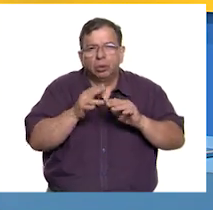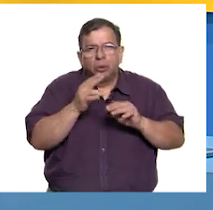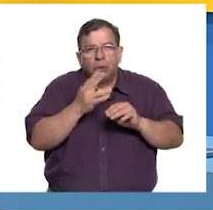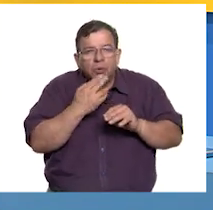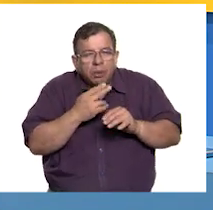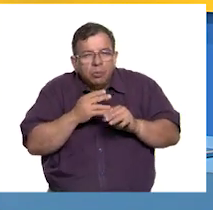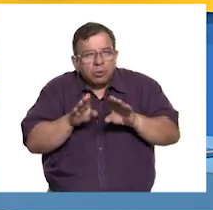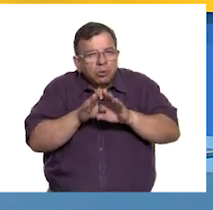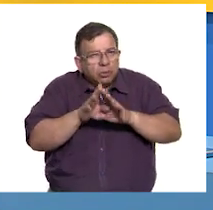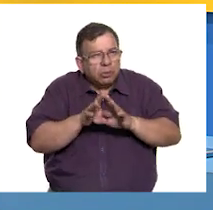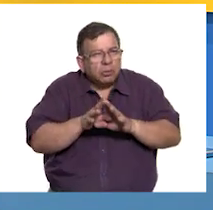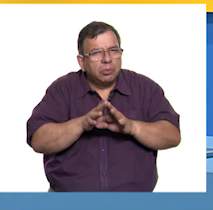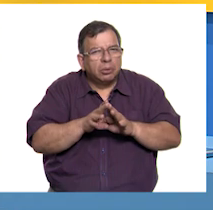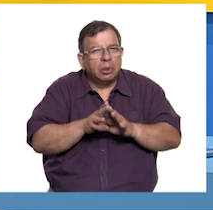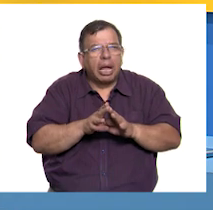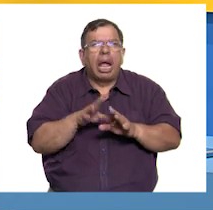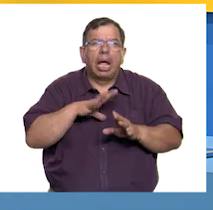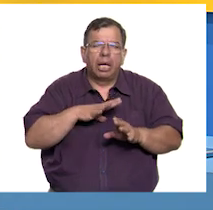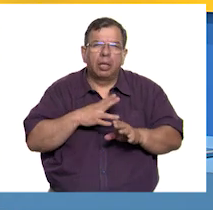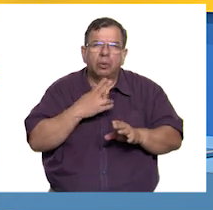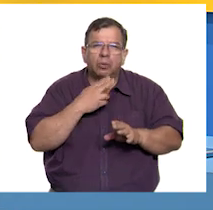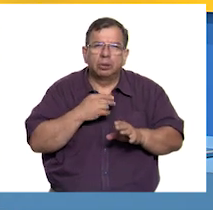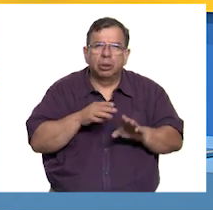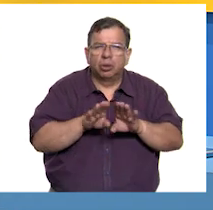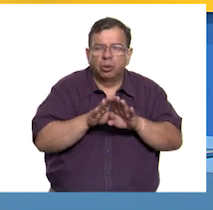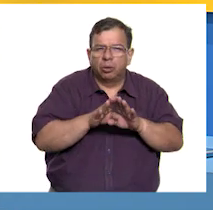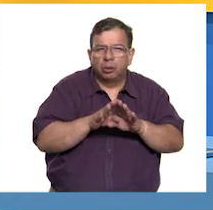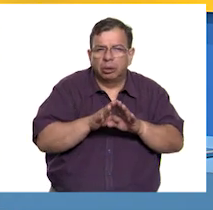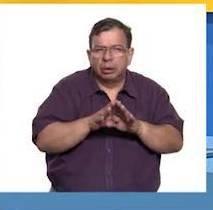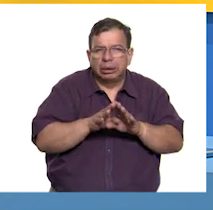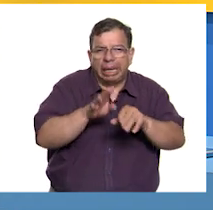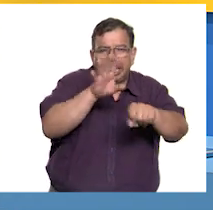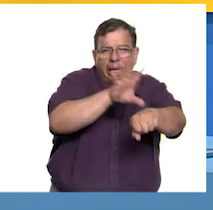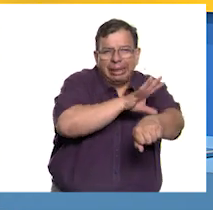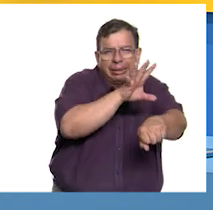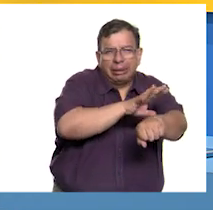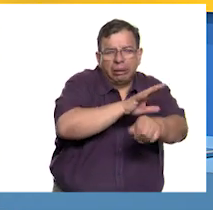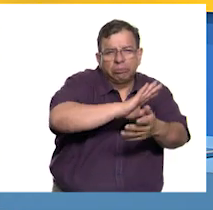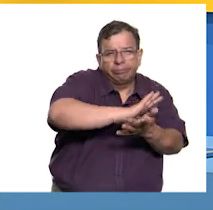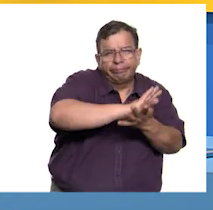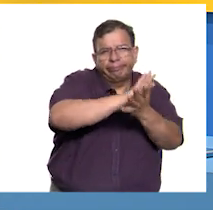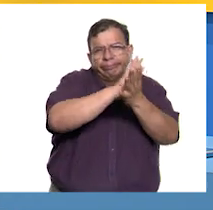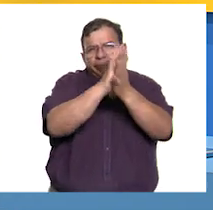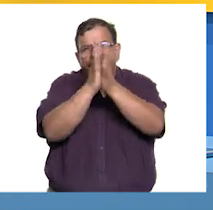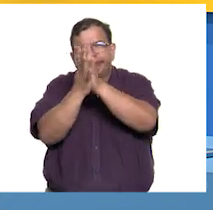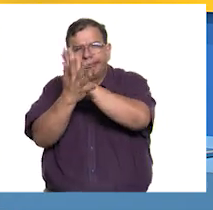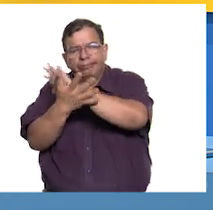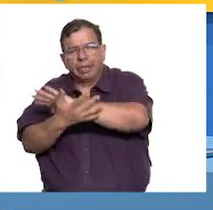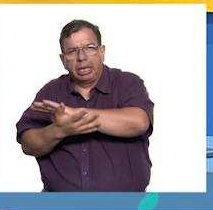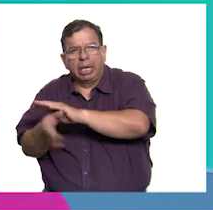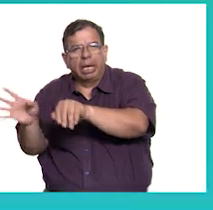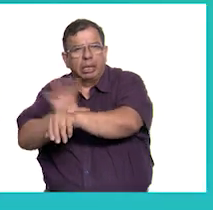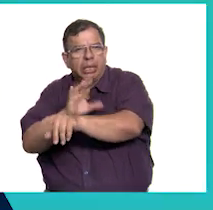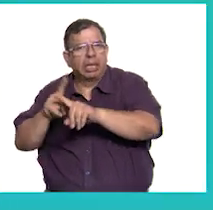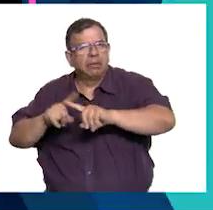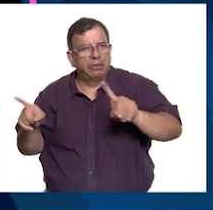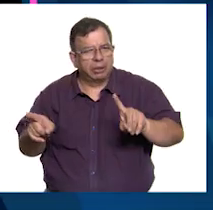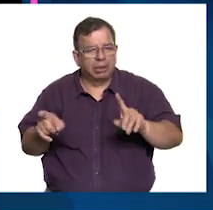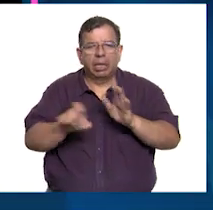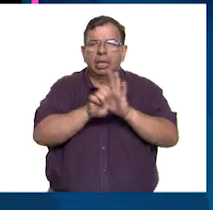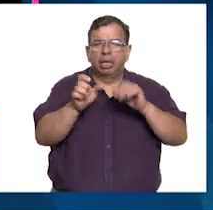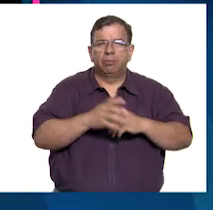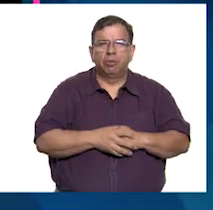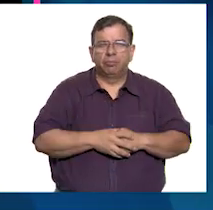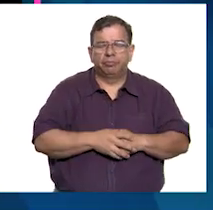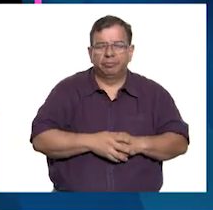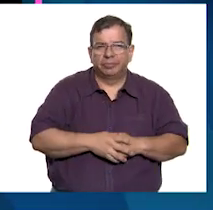utilizamos cotidianamente funcionan al transformarse un tipo de energía en otro. Por ejemplo,